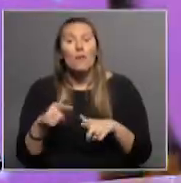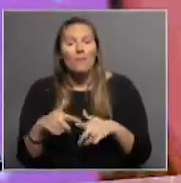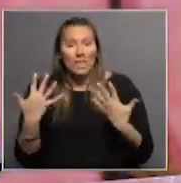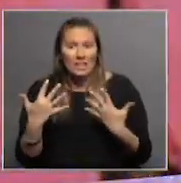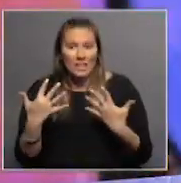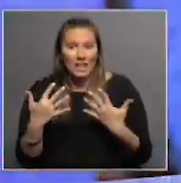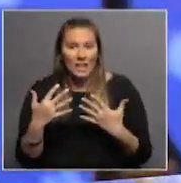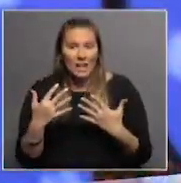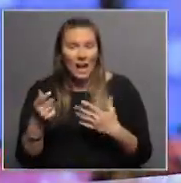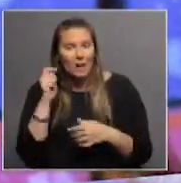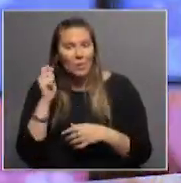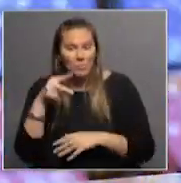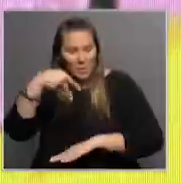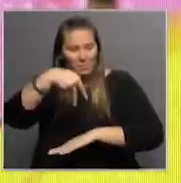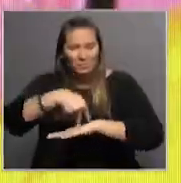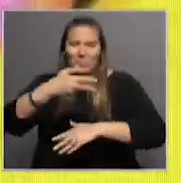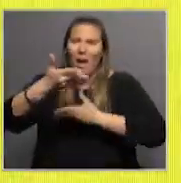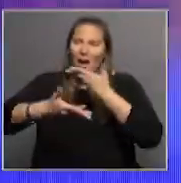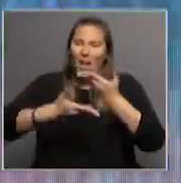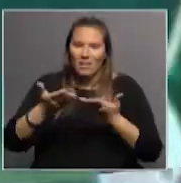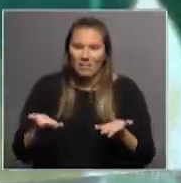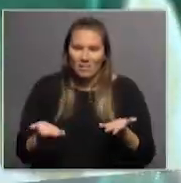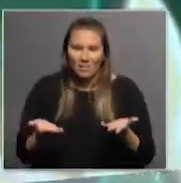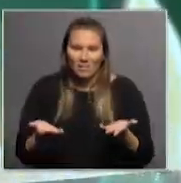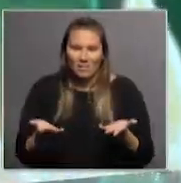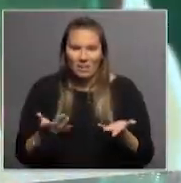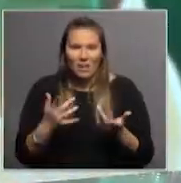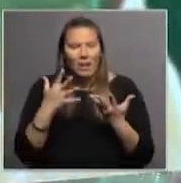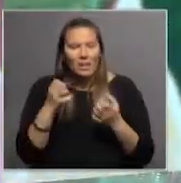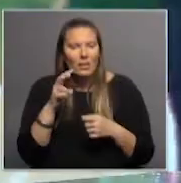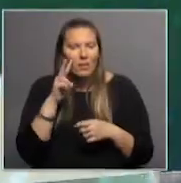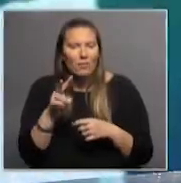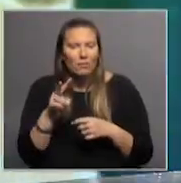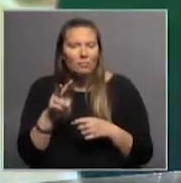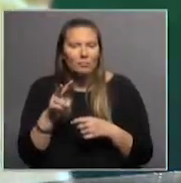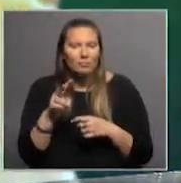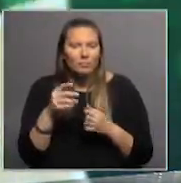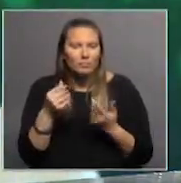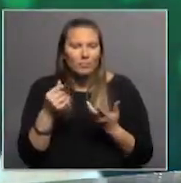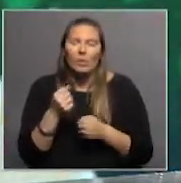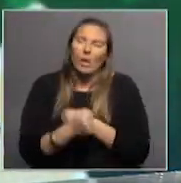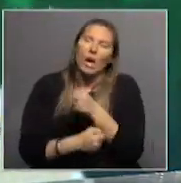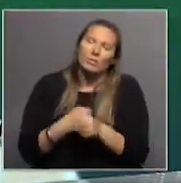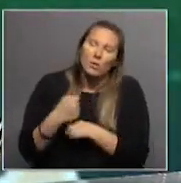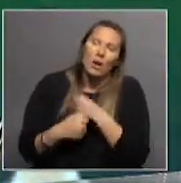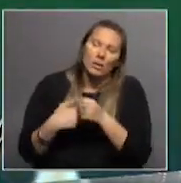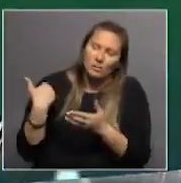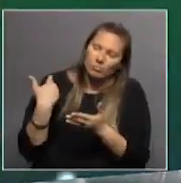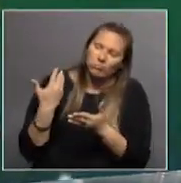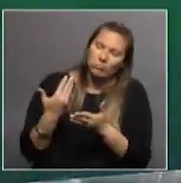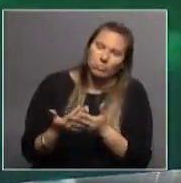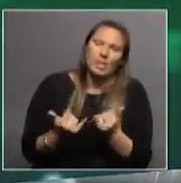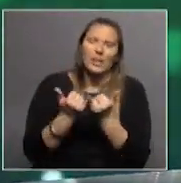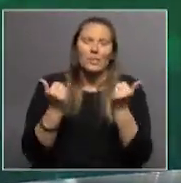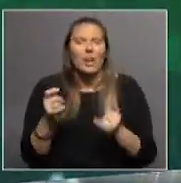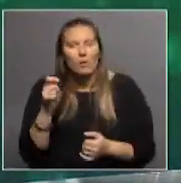cumple de arriba del escenario may sino que me enfrento de año intento ver con los años así de los días